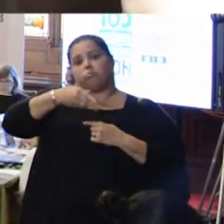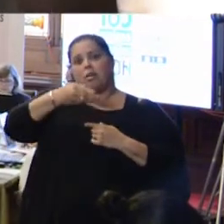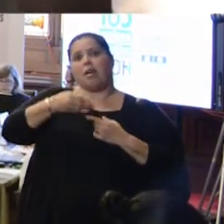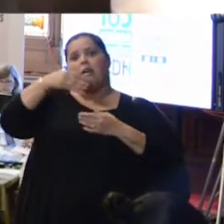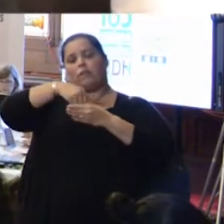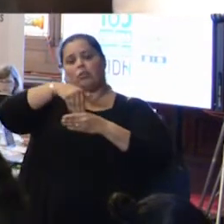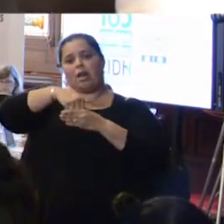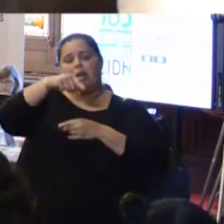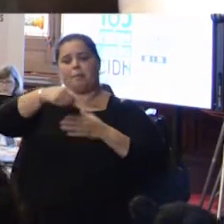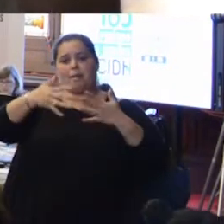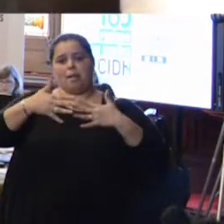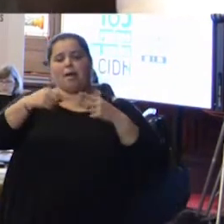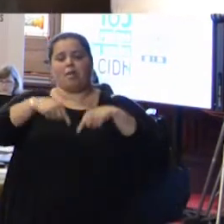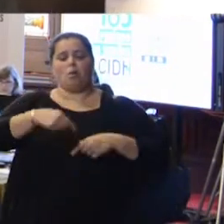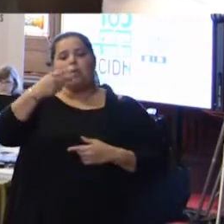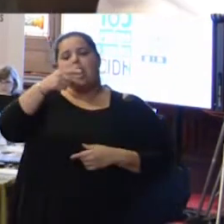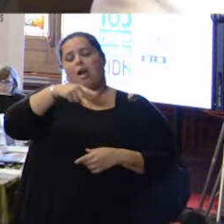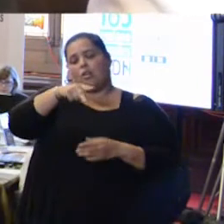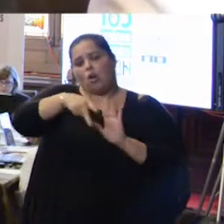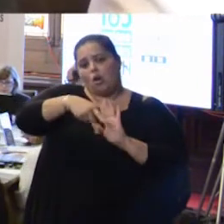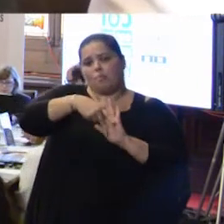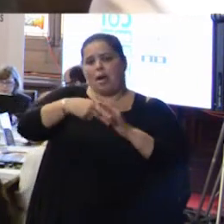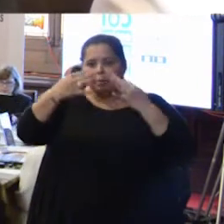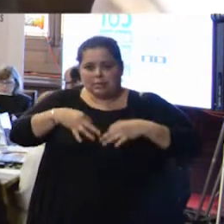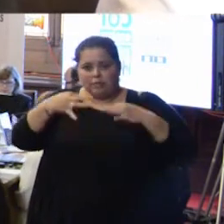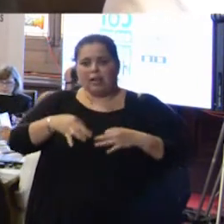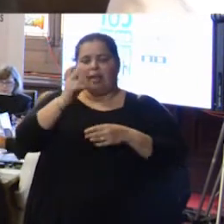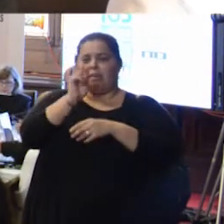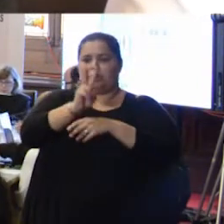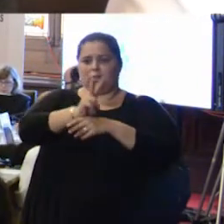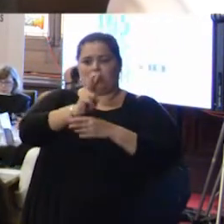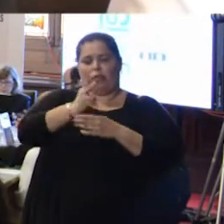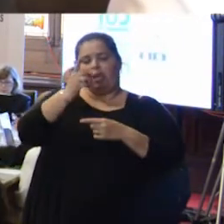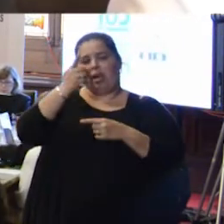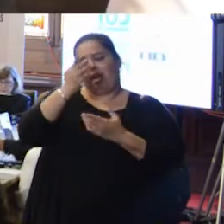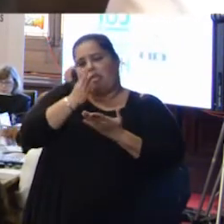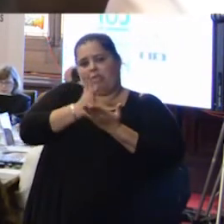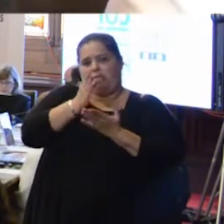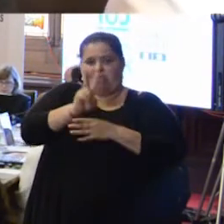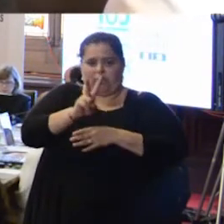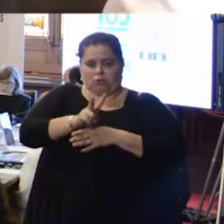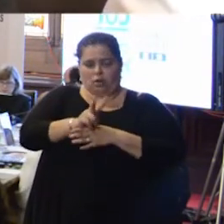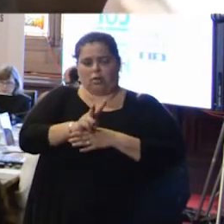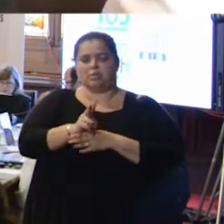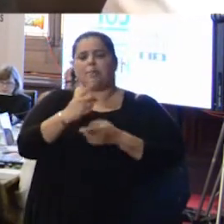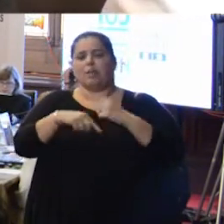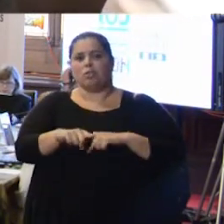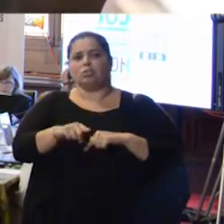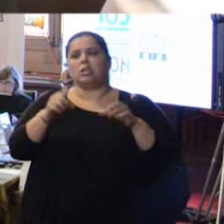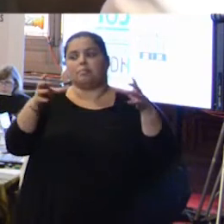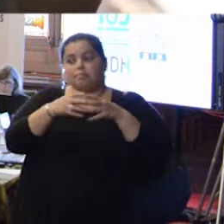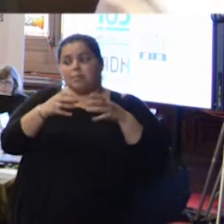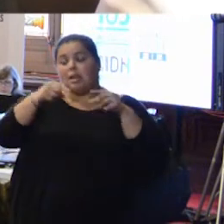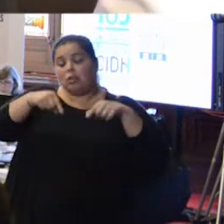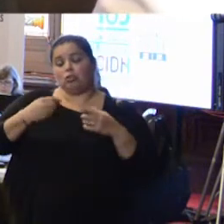de una norma específica de protección a defensores. Tarea que quedó sobre los hombros del equipo de trabajo de la Defensoría del Pueblo y que nosotros